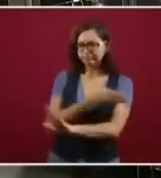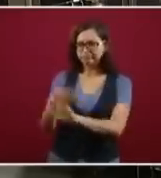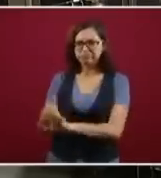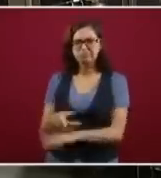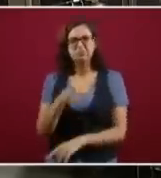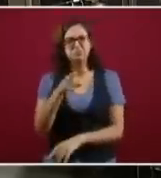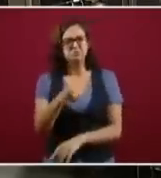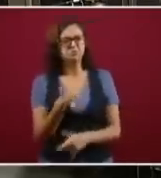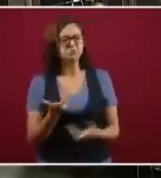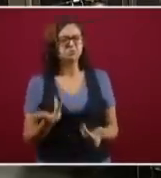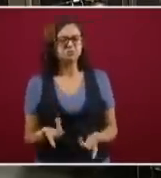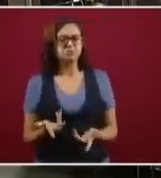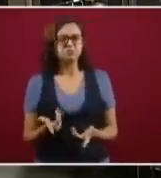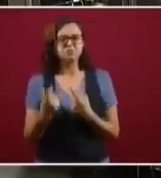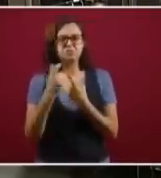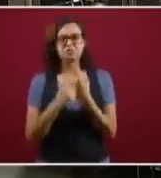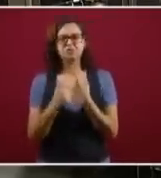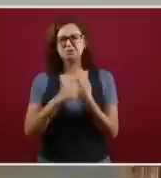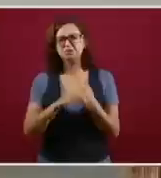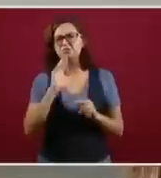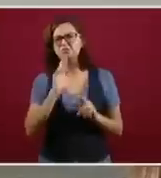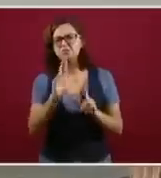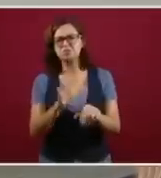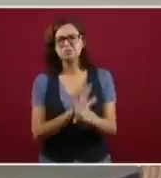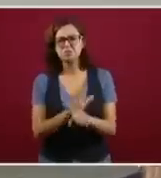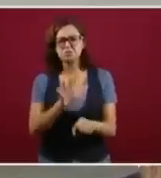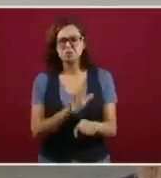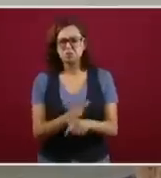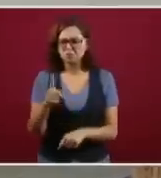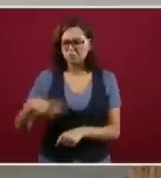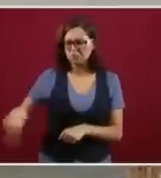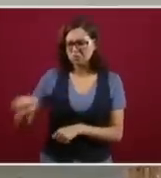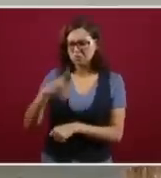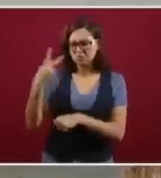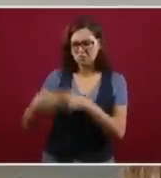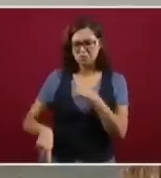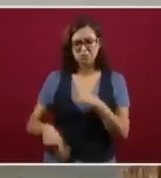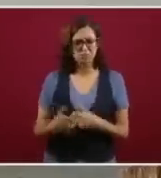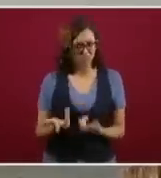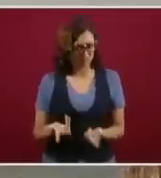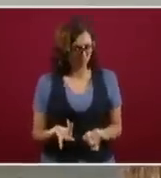usted siempre van a criticar, o sea, ¿pero se expuso a los trabajadores?